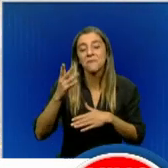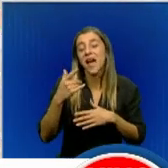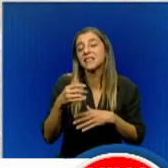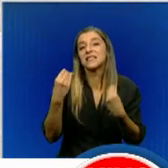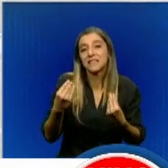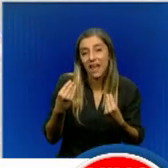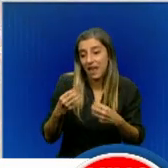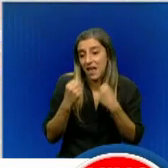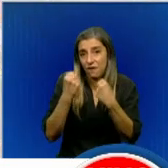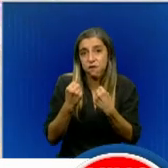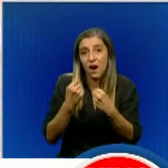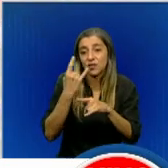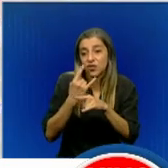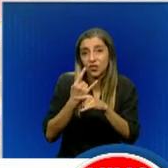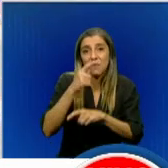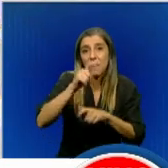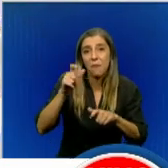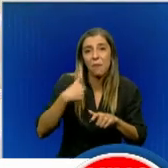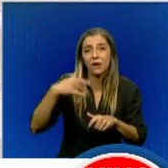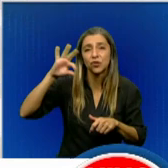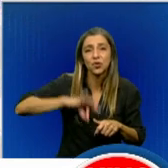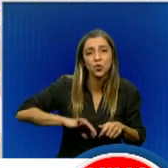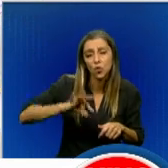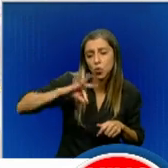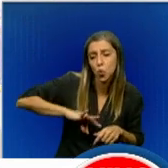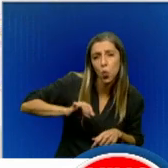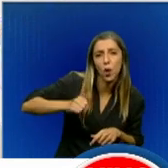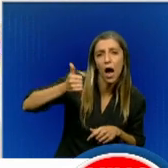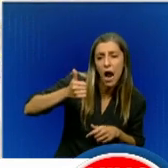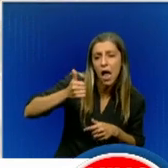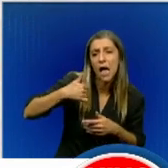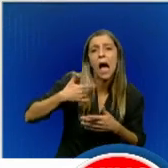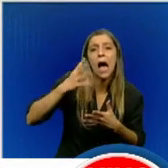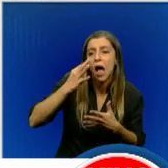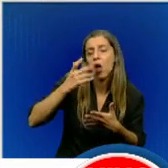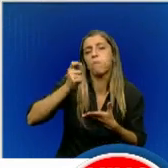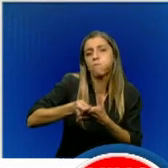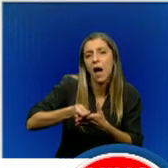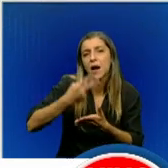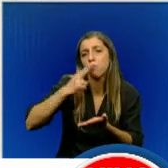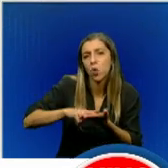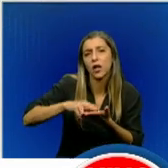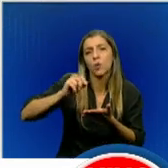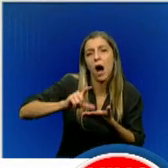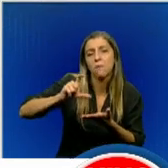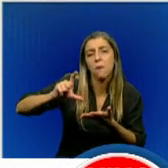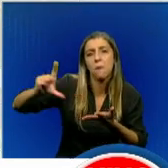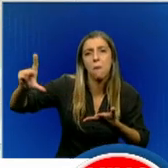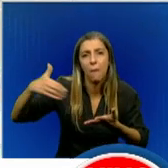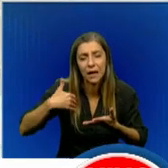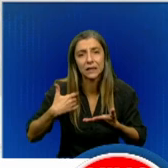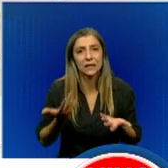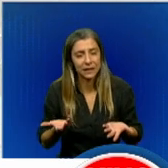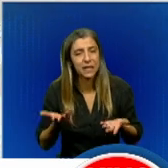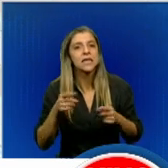físicas o jurídicas con mayor capacidad contributiva y que aquellos miembros de la sociedad con menor